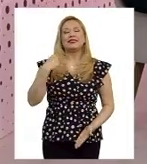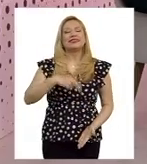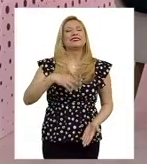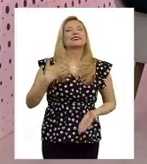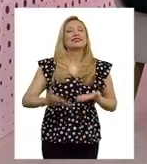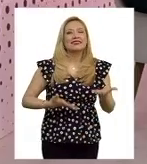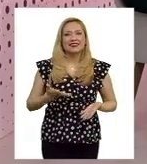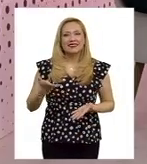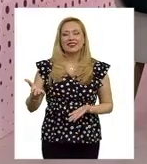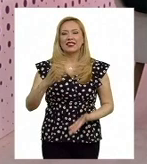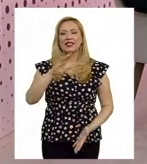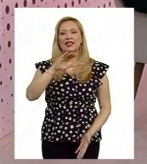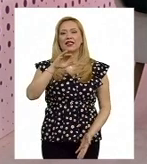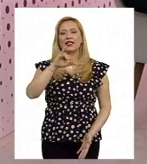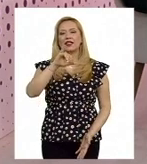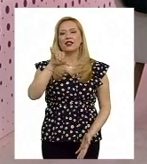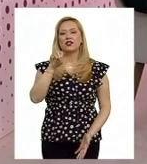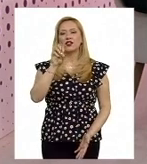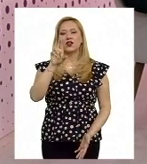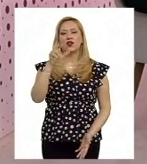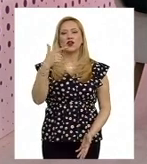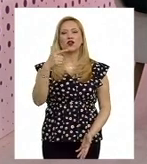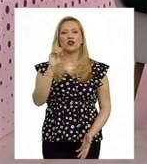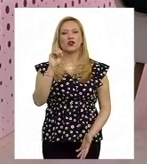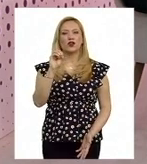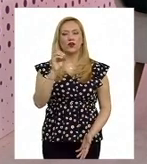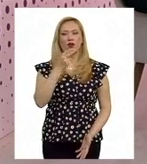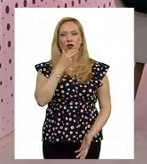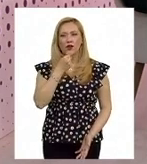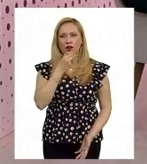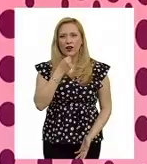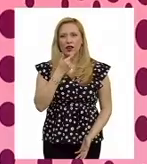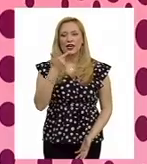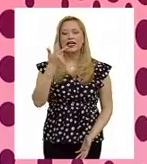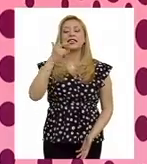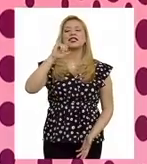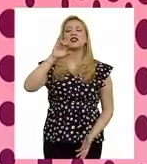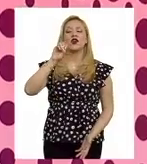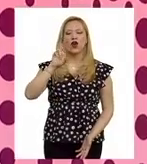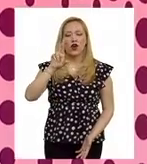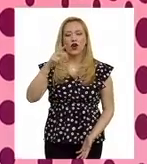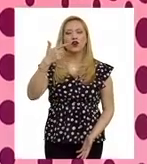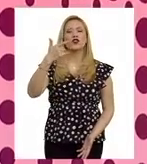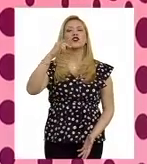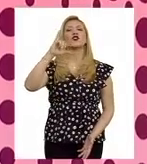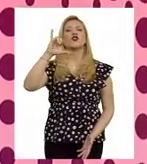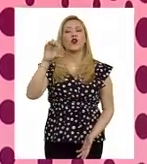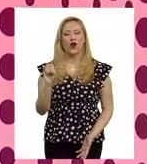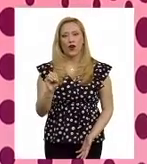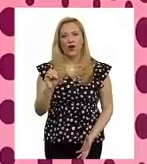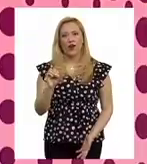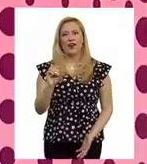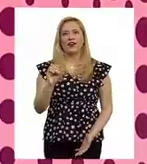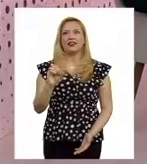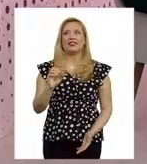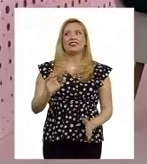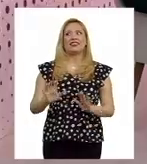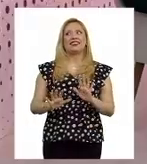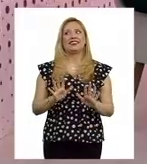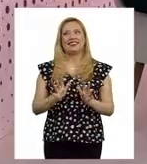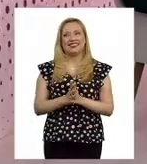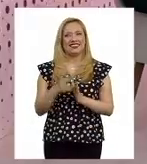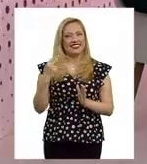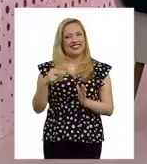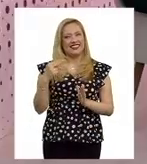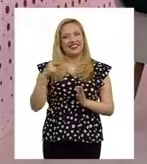a mi colega Georgios Starbopoulos. ¿Lo hice bien? Sarbópolos, Starbopoulos, casi. casi. Eh,